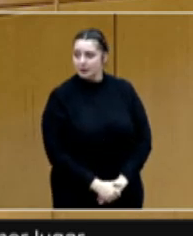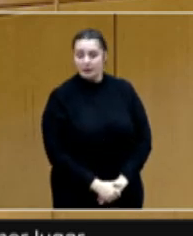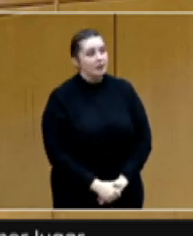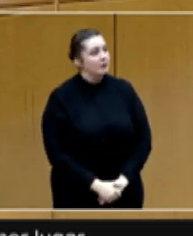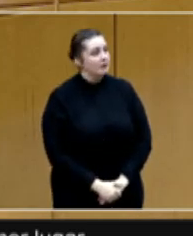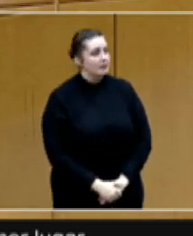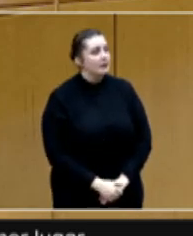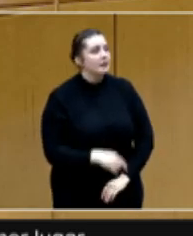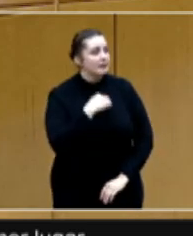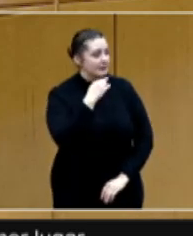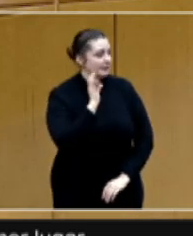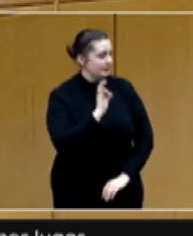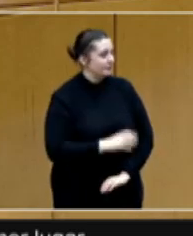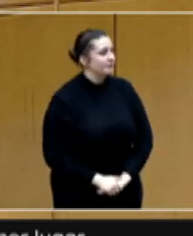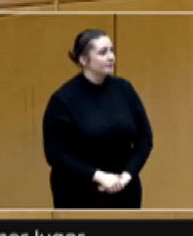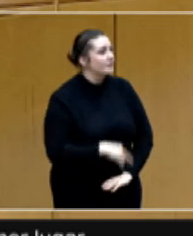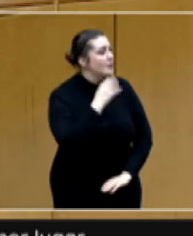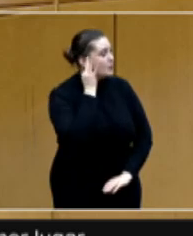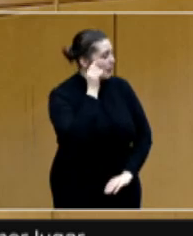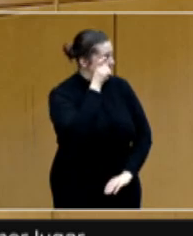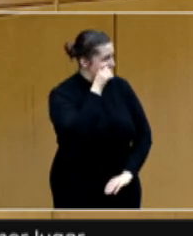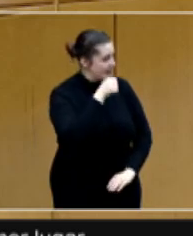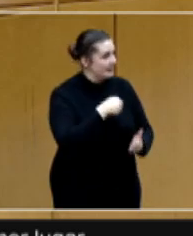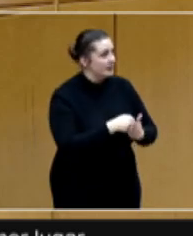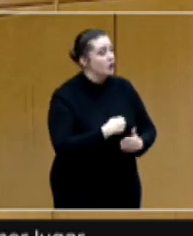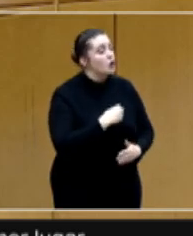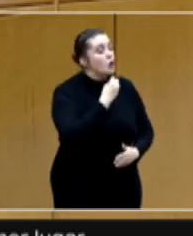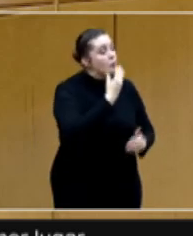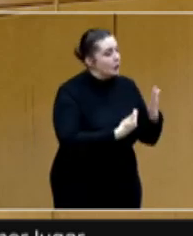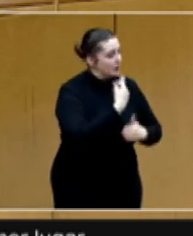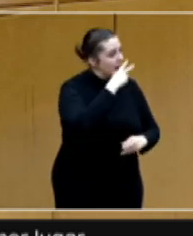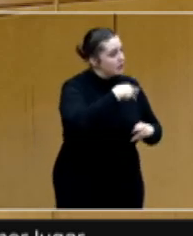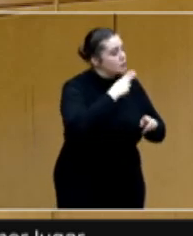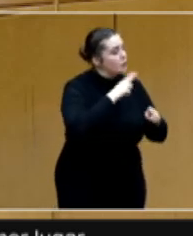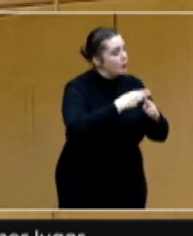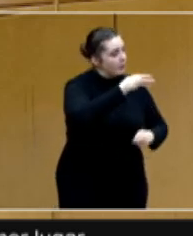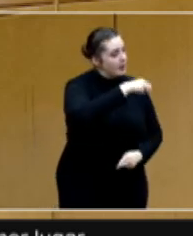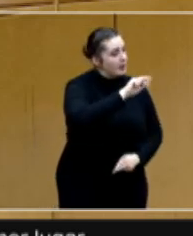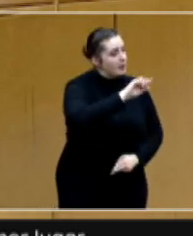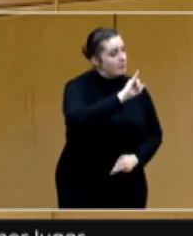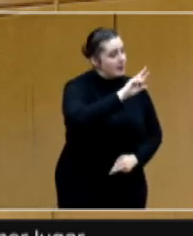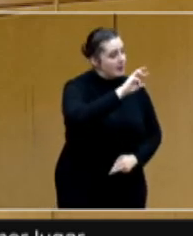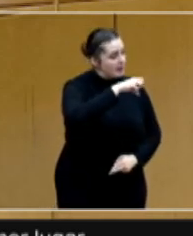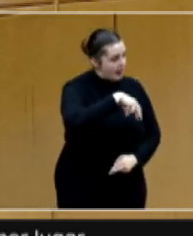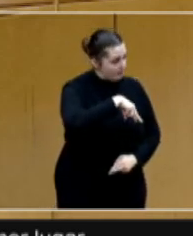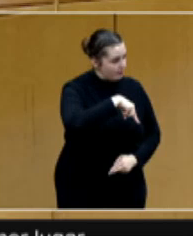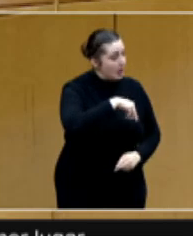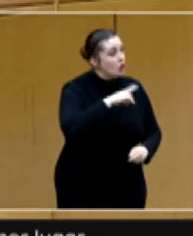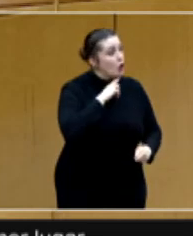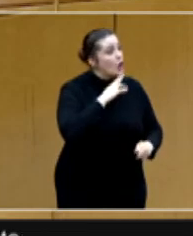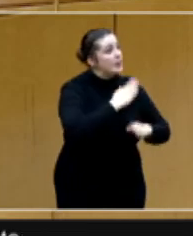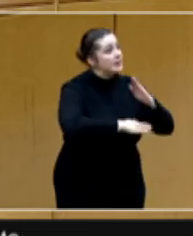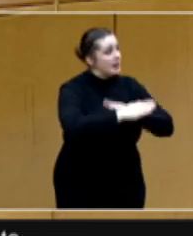vale Ahí venga buenos días Me llamo Miriam yo tengo discapacidad intelectual vale